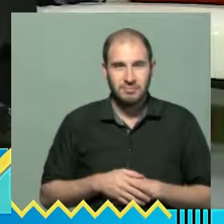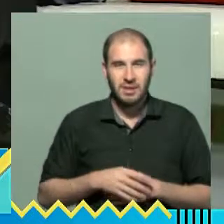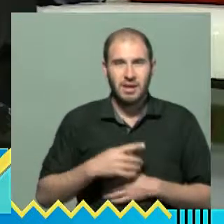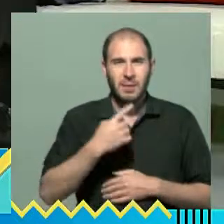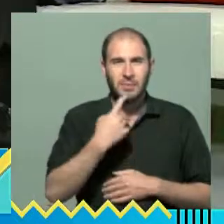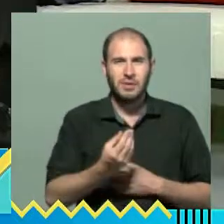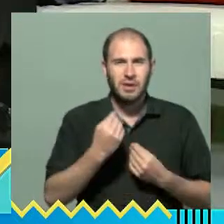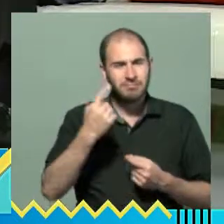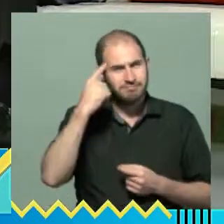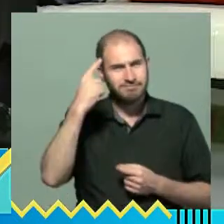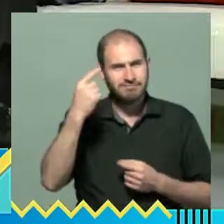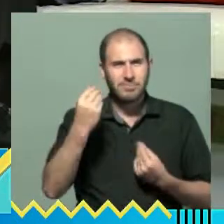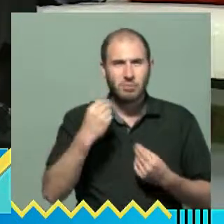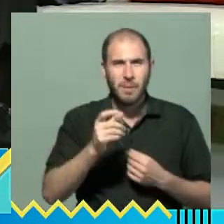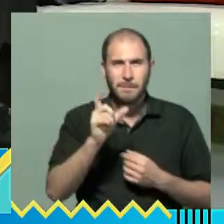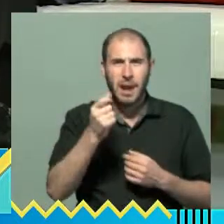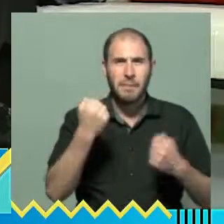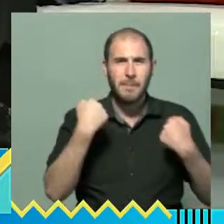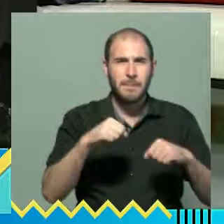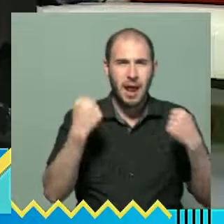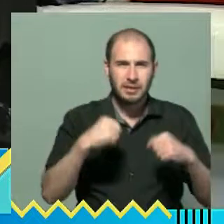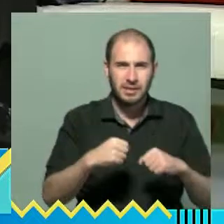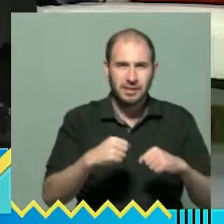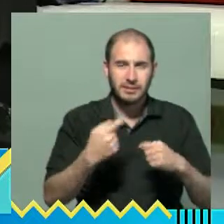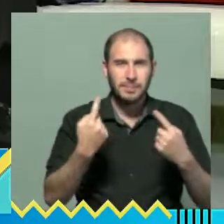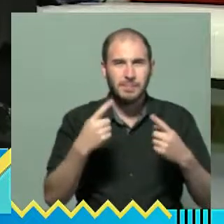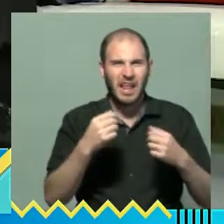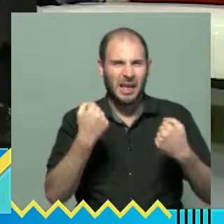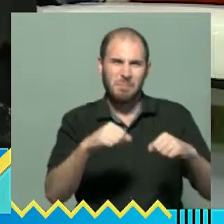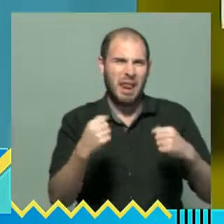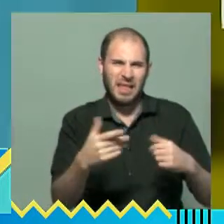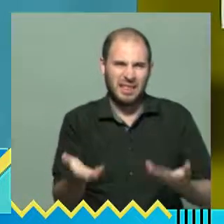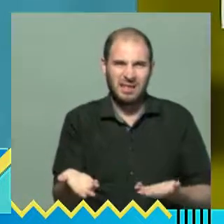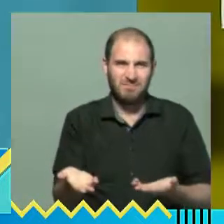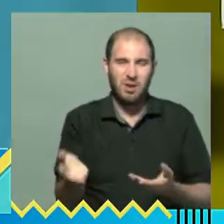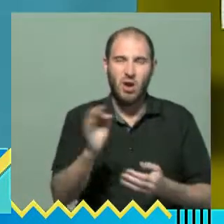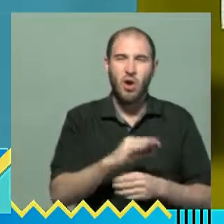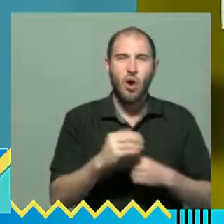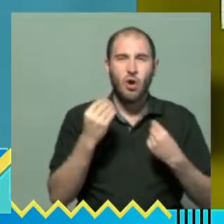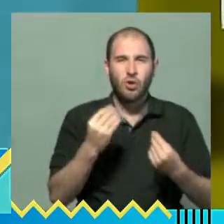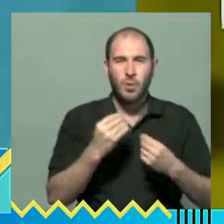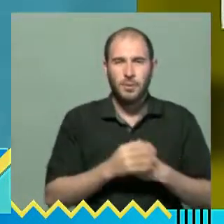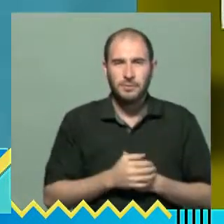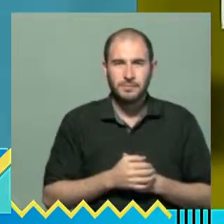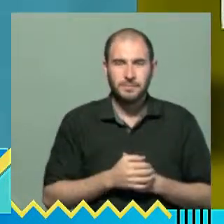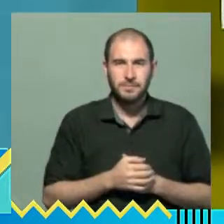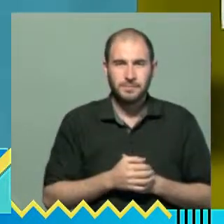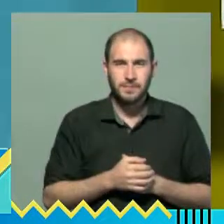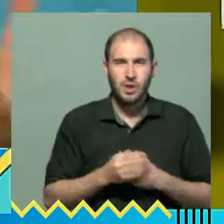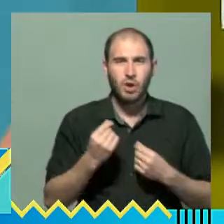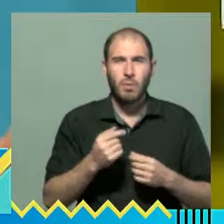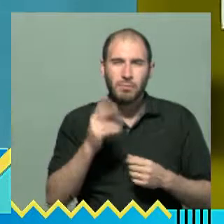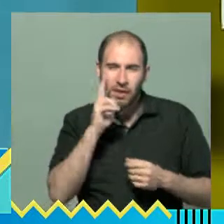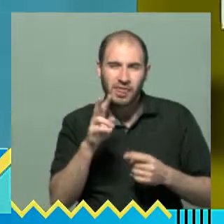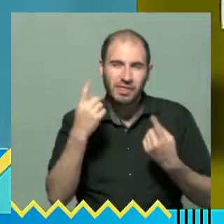no sé, se me viene a la cabeza la palabra entrenar, pero no sé si es que uno se entrena para eso o cómo llega a ese poder